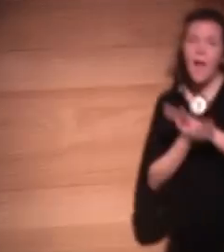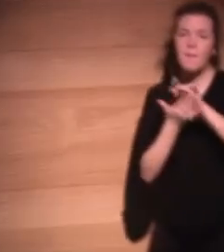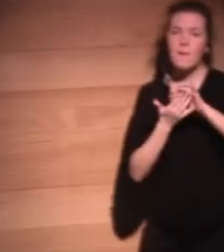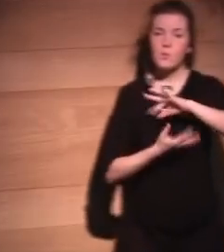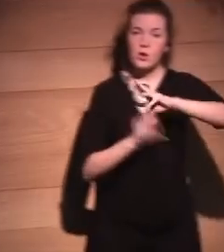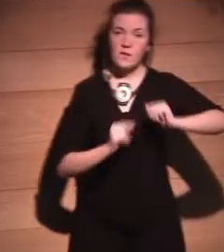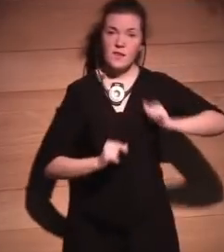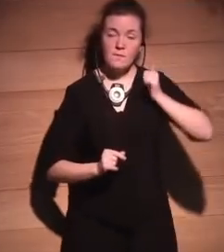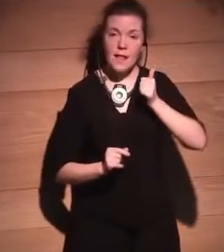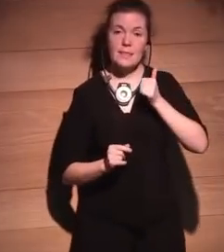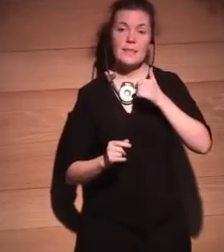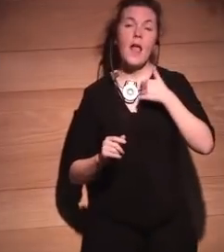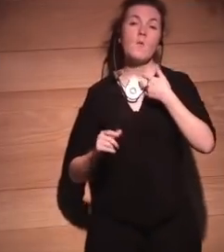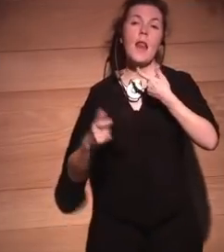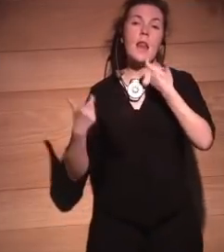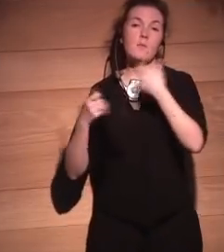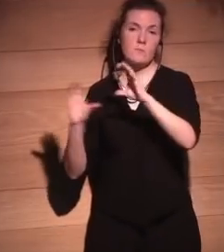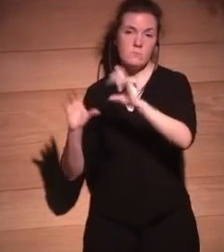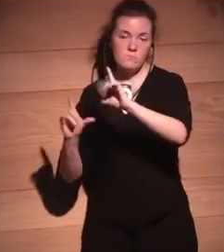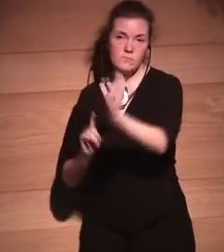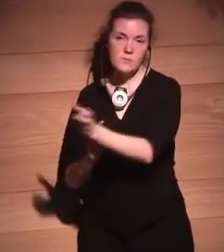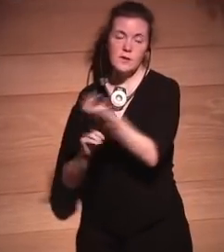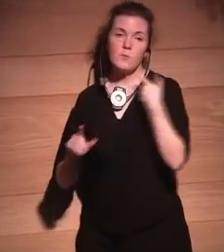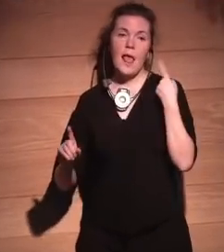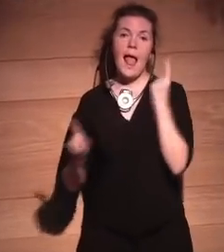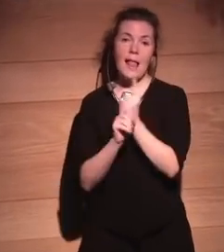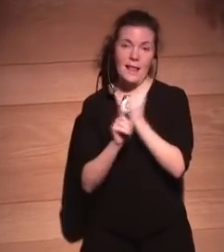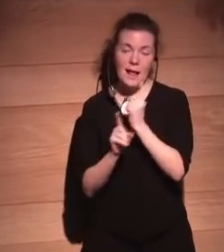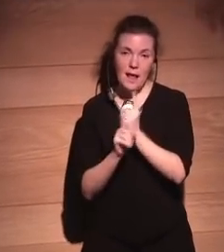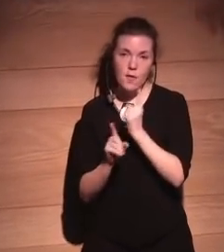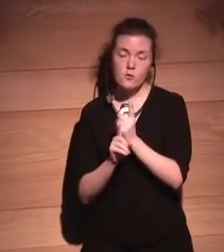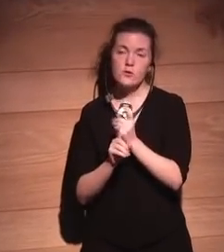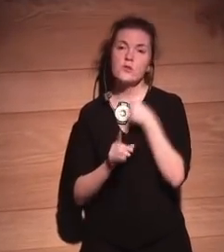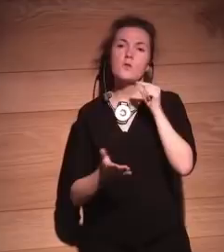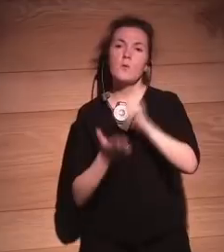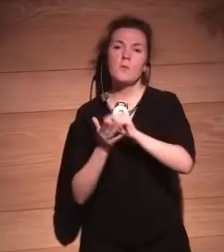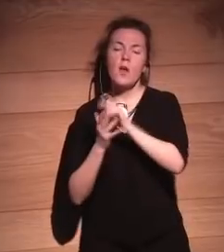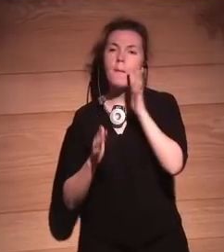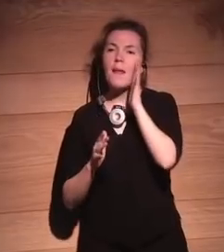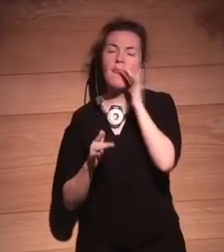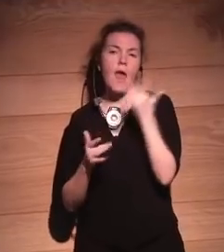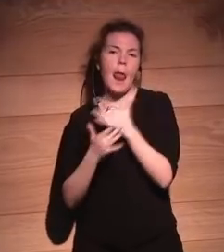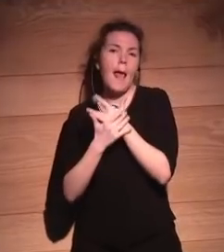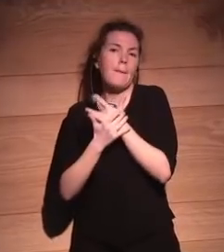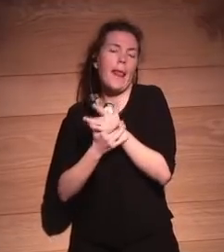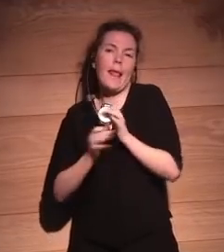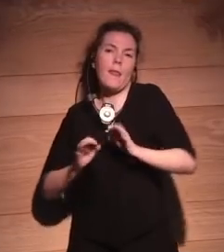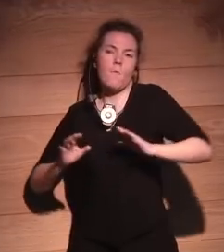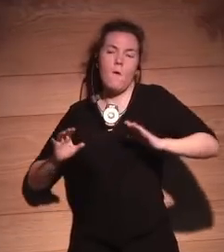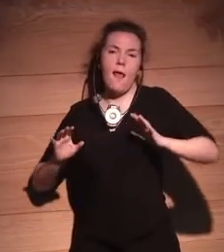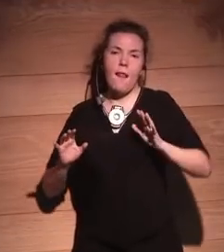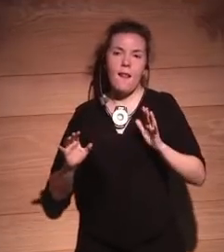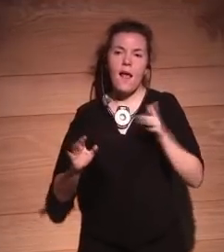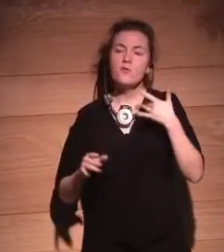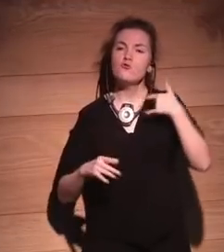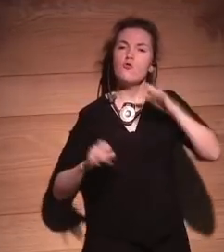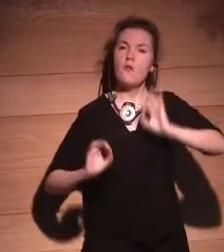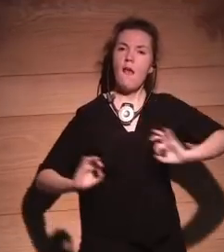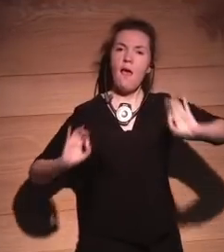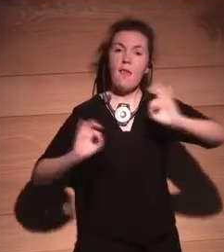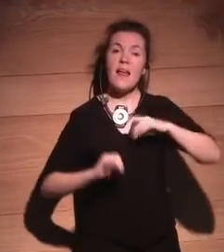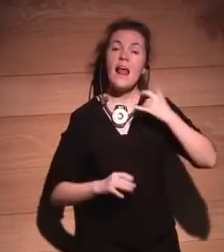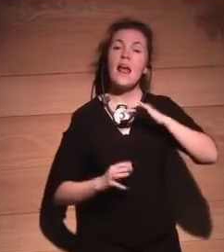parte han sido atacados porque han sido difusores y creadores de fake news, ahora parece que son la Virgen María y ellos nunca han hecho nada, y